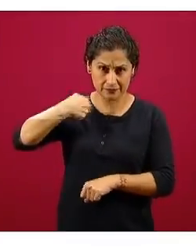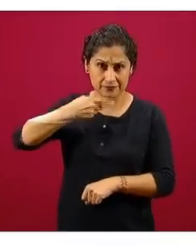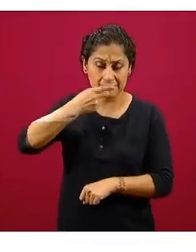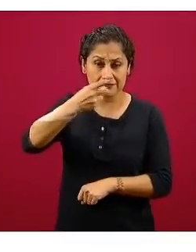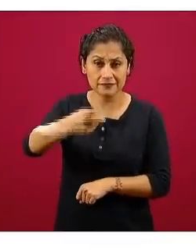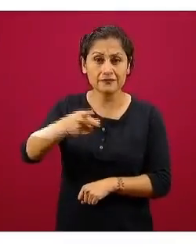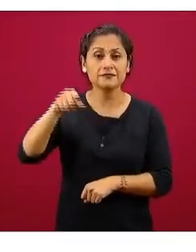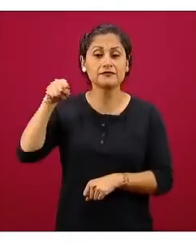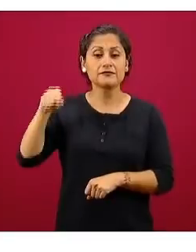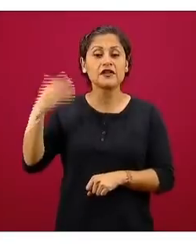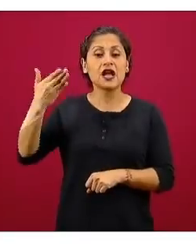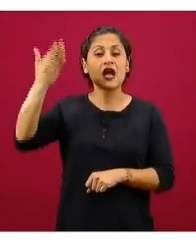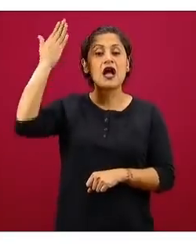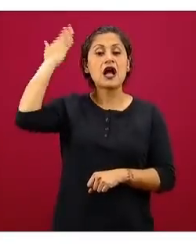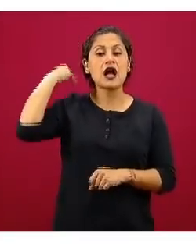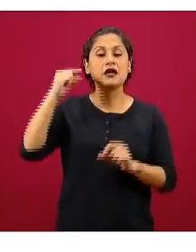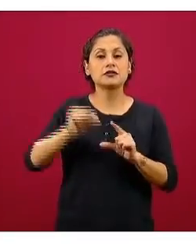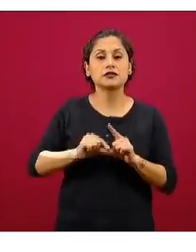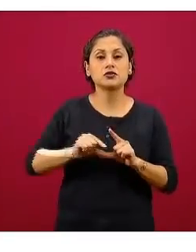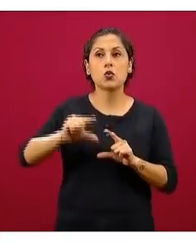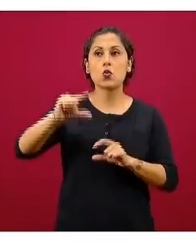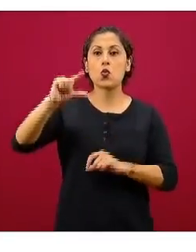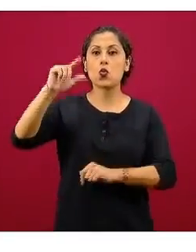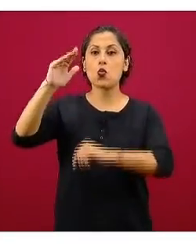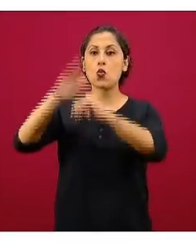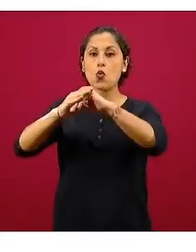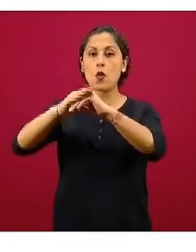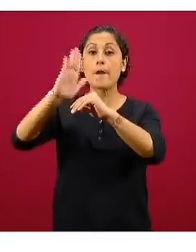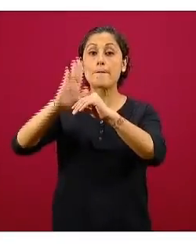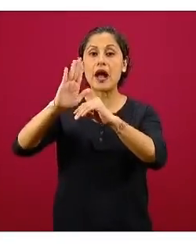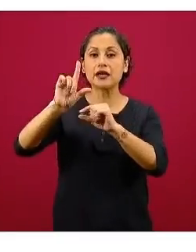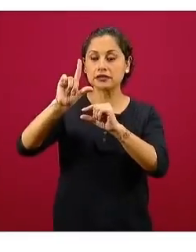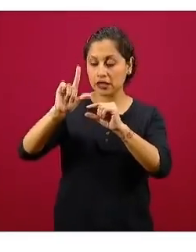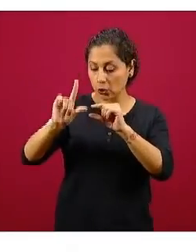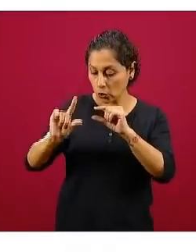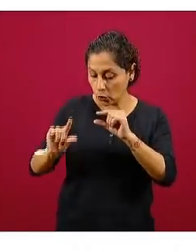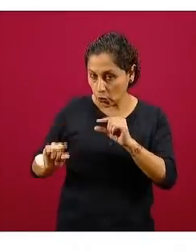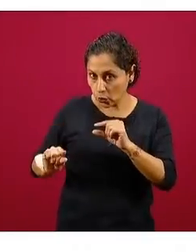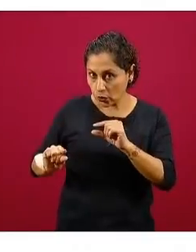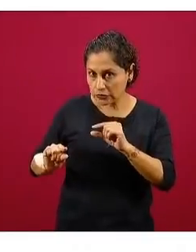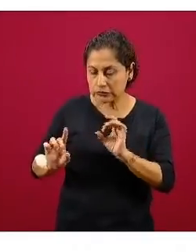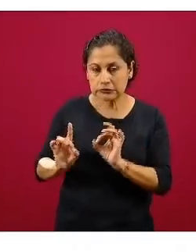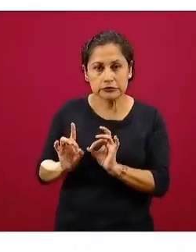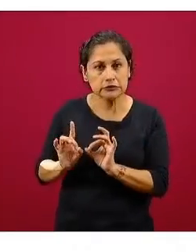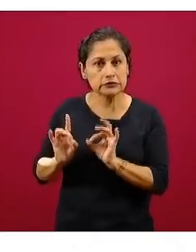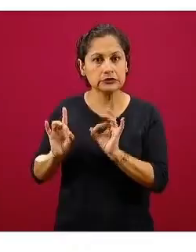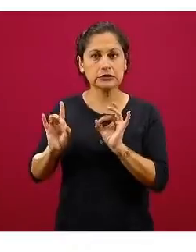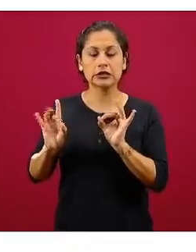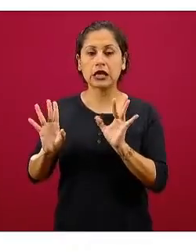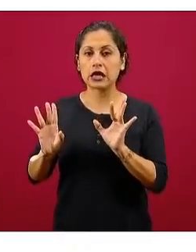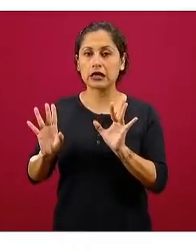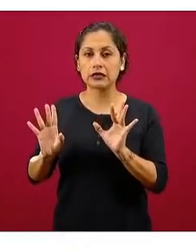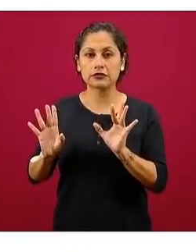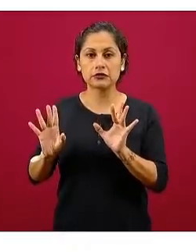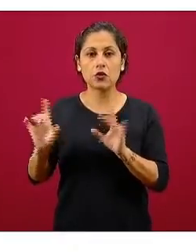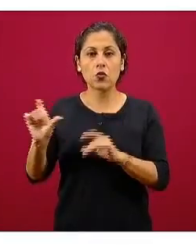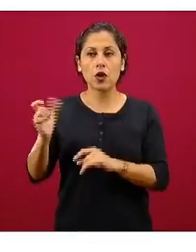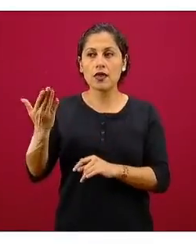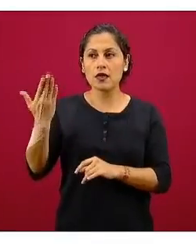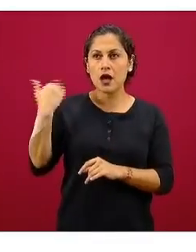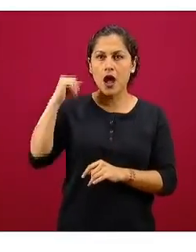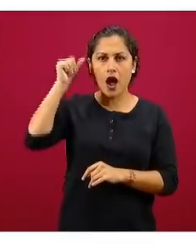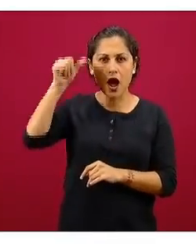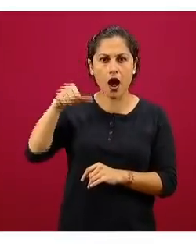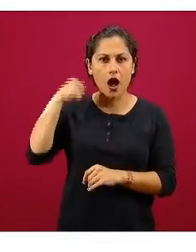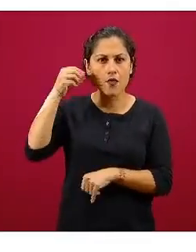trayectoria, había llegado a un punto máximo, venía en una fase de descenso cuando algo ocurrió, seguramente a final de